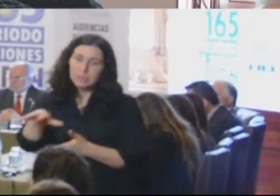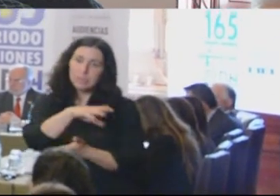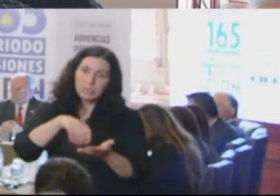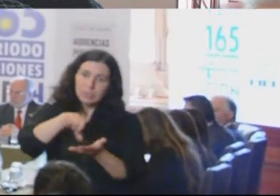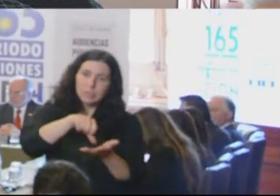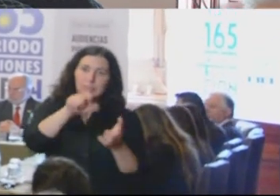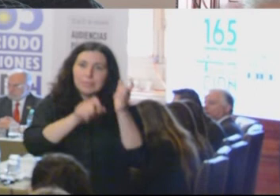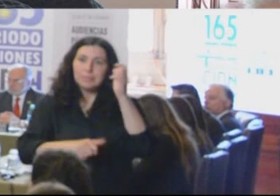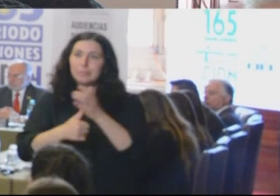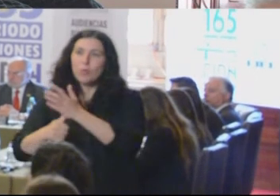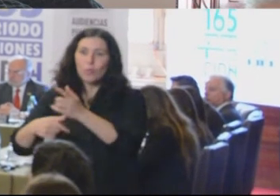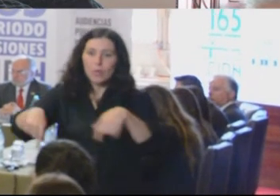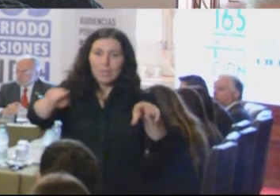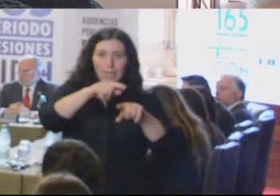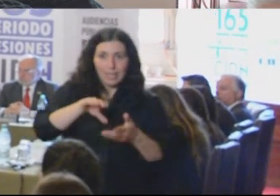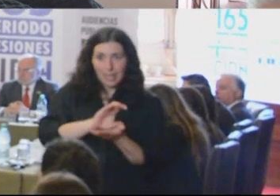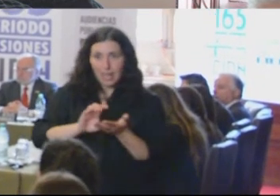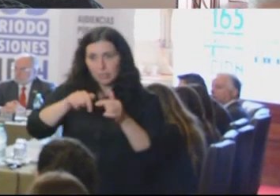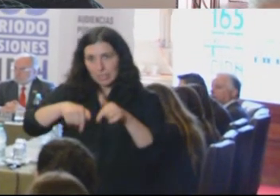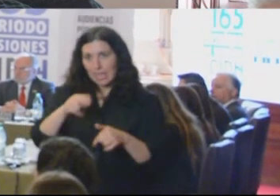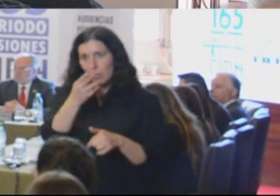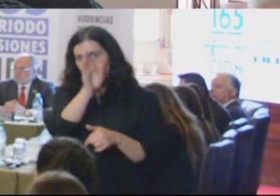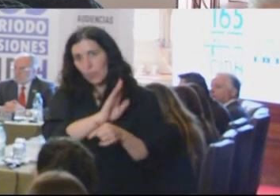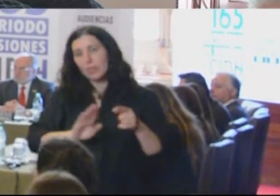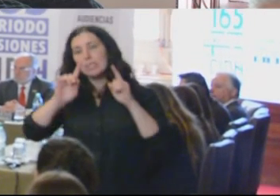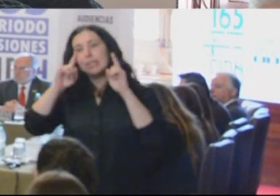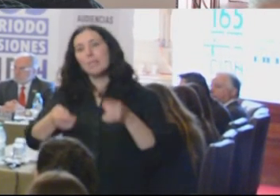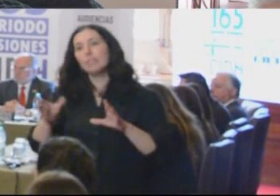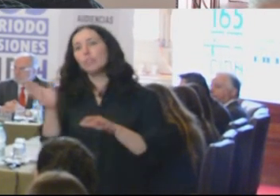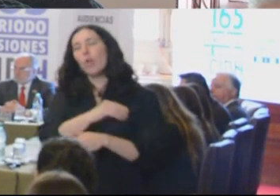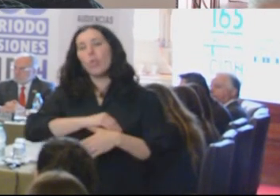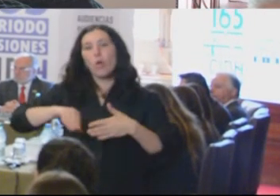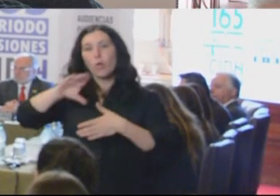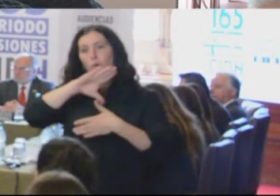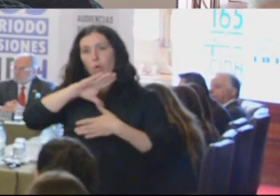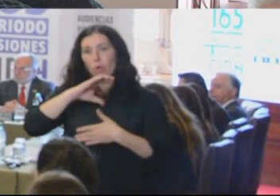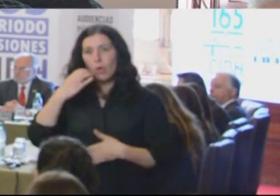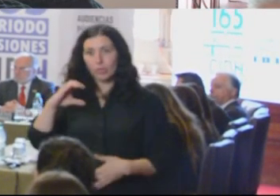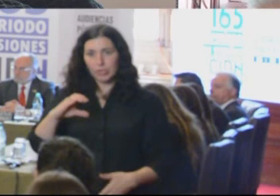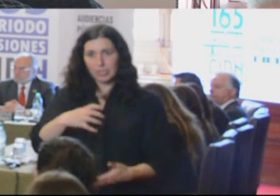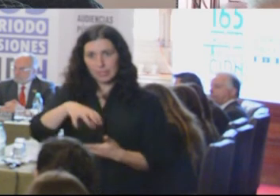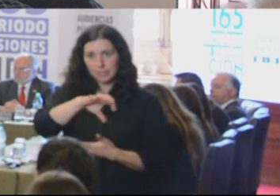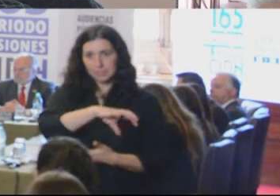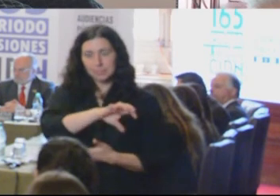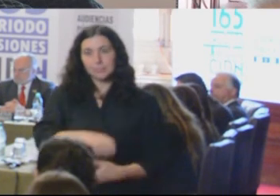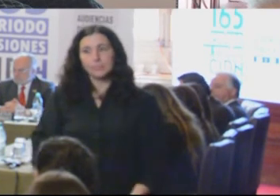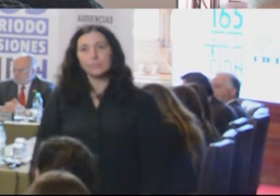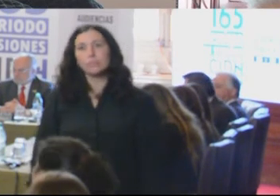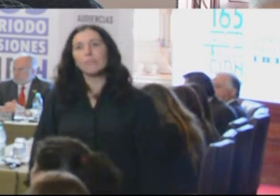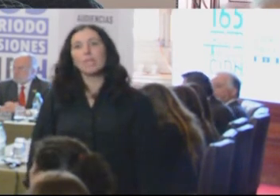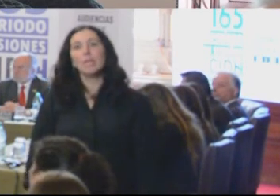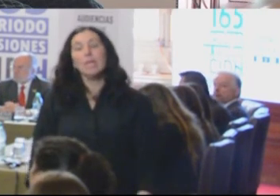este país sí pero también d en nuestro continente la audiencia